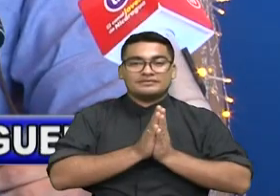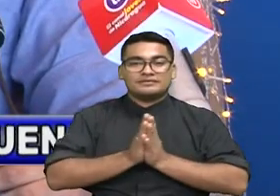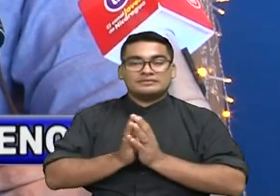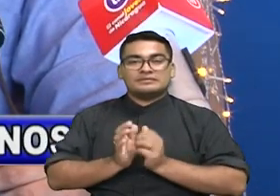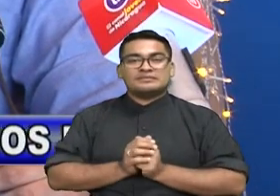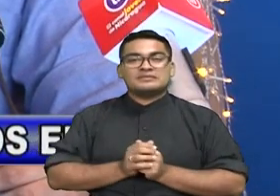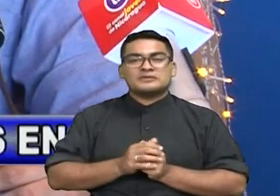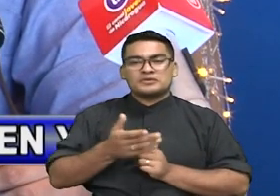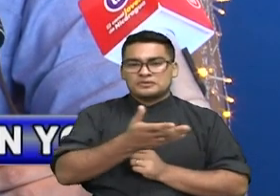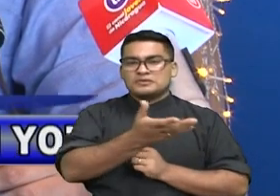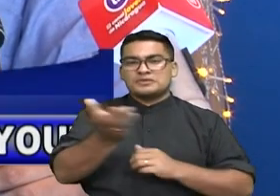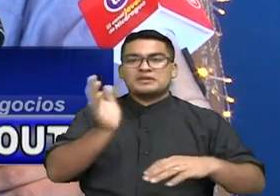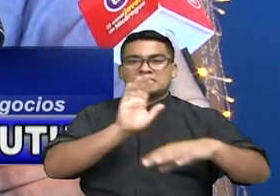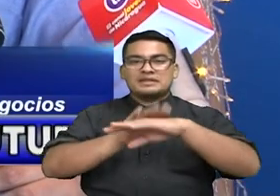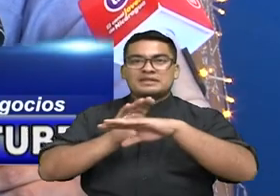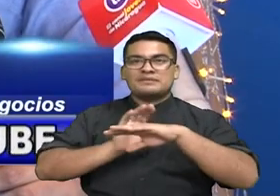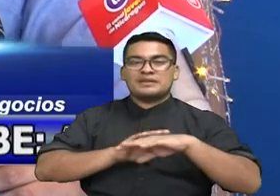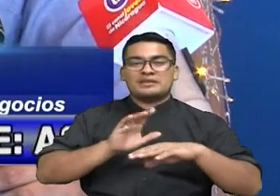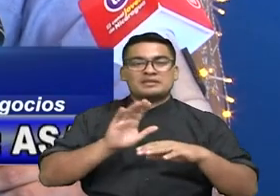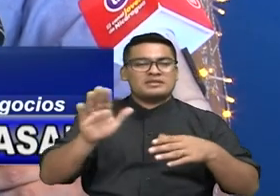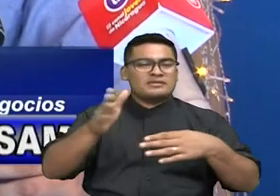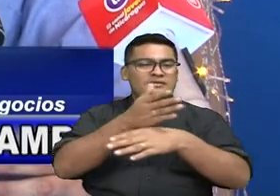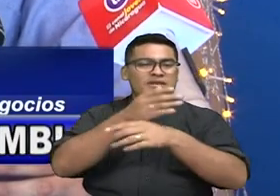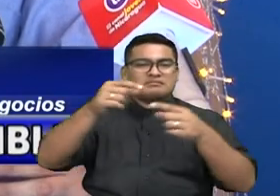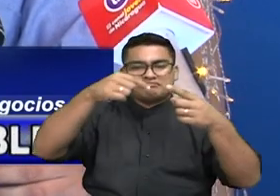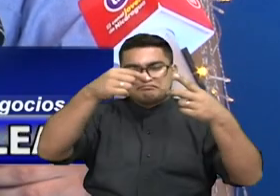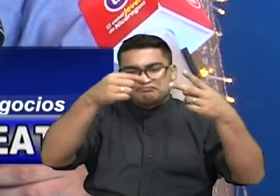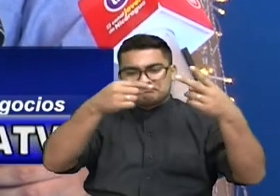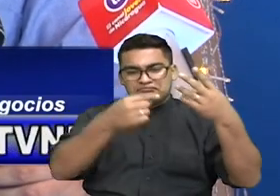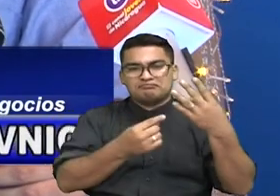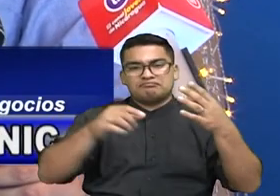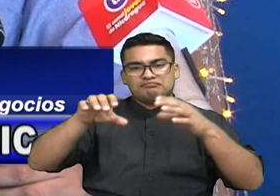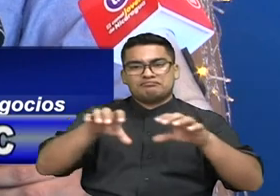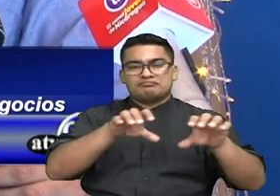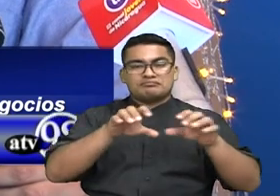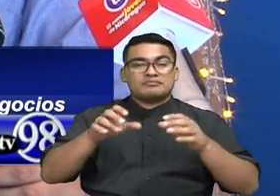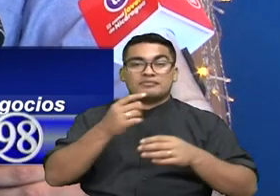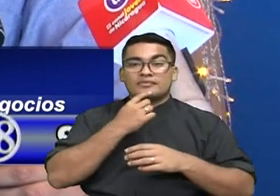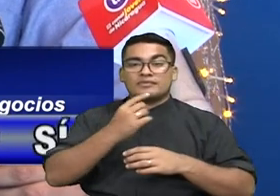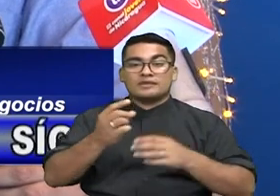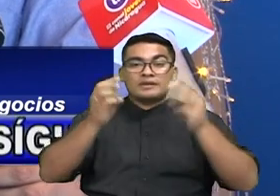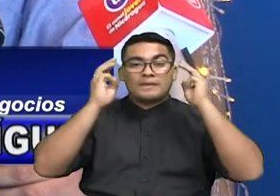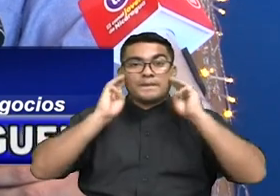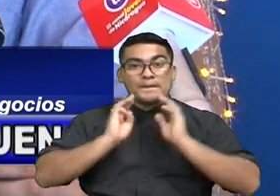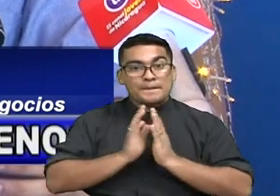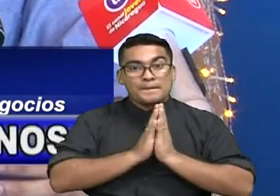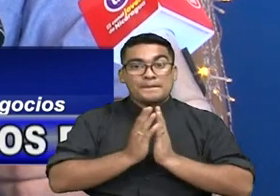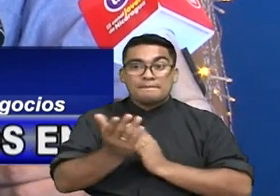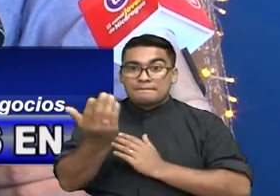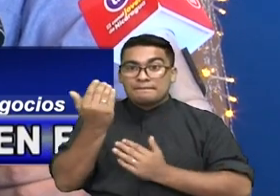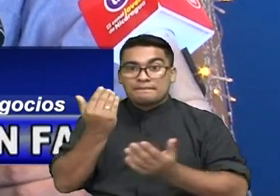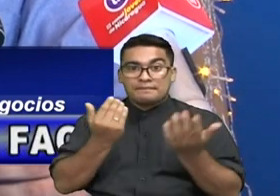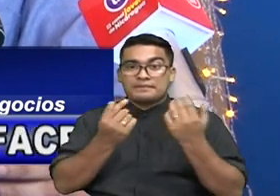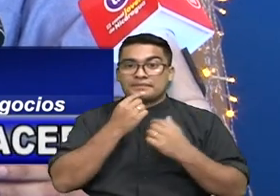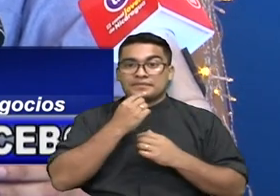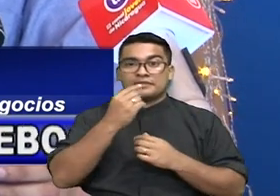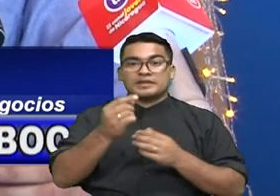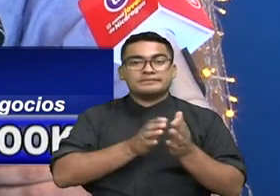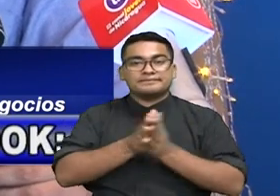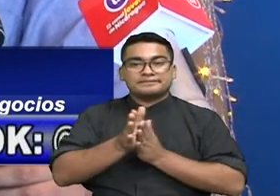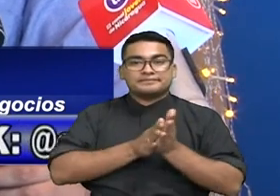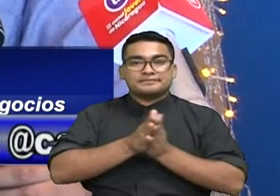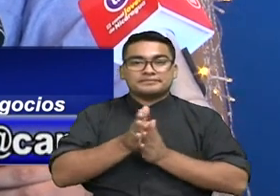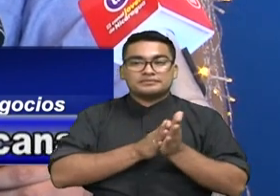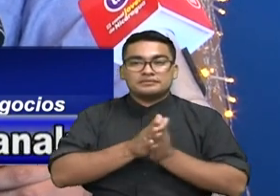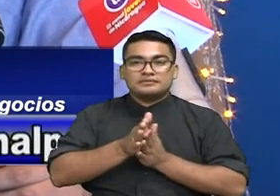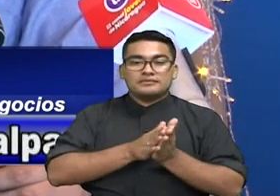Están totalmente invitados a todas las actividades recreativas y las actividades marianas que vamos a atender. Vengan a disfrutar de un